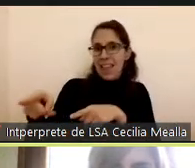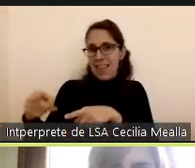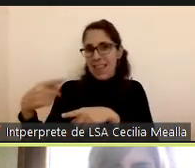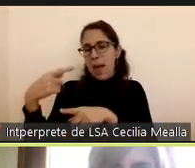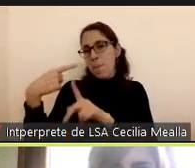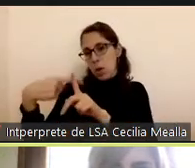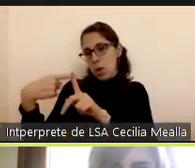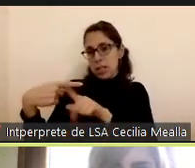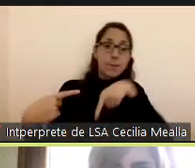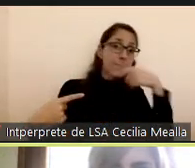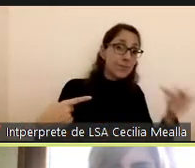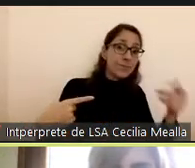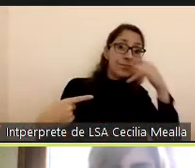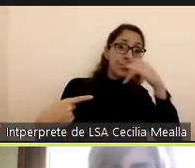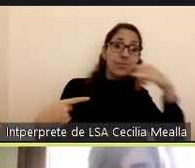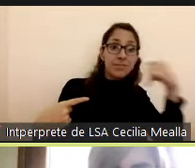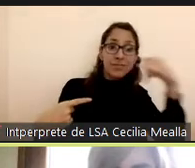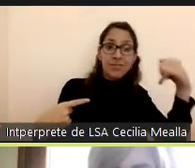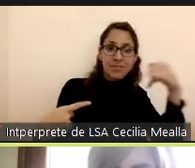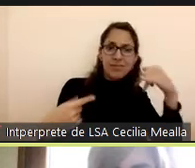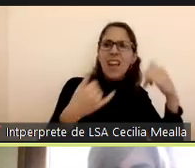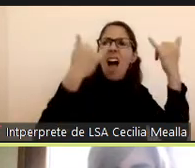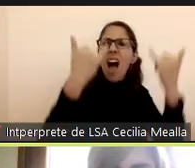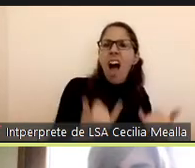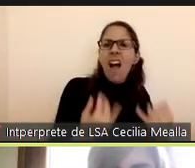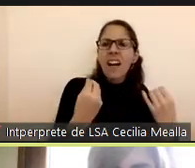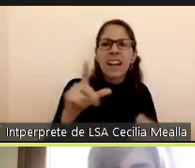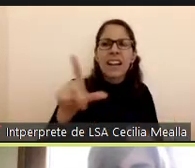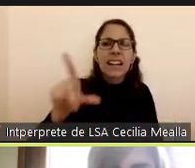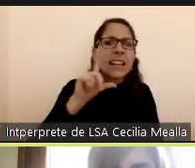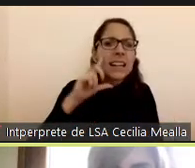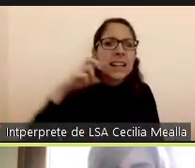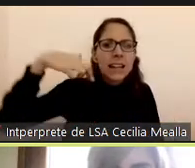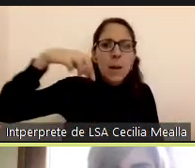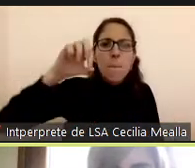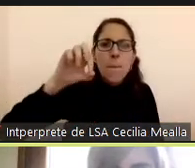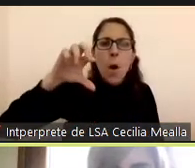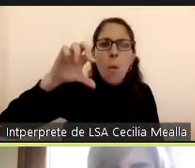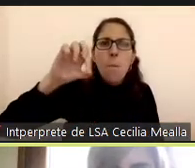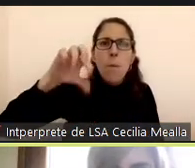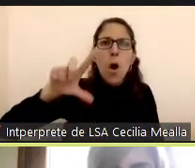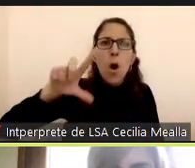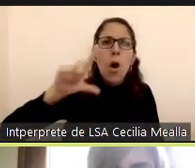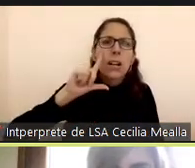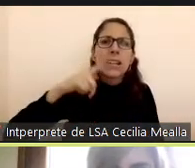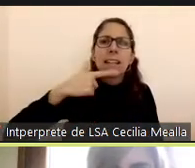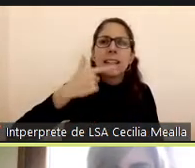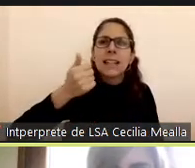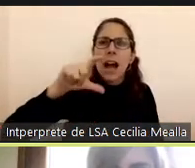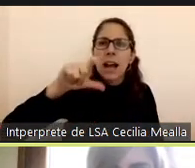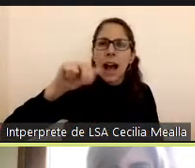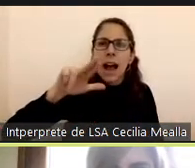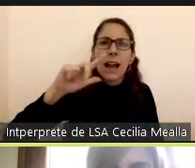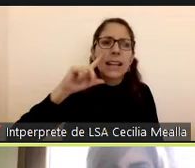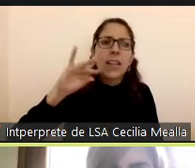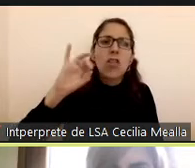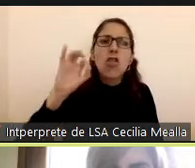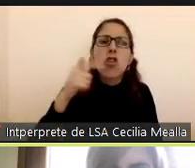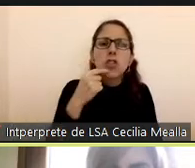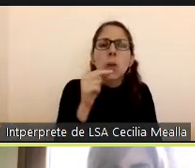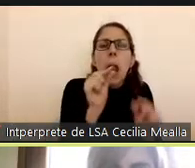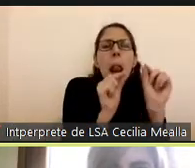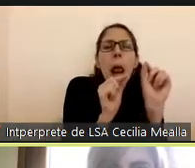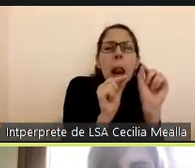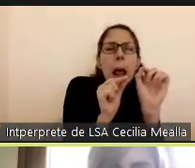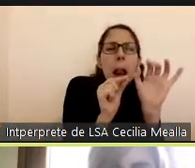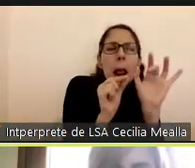hay son los lipopolisacáridos. Ven que acá lo dice chiquito, que serían estos, como estos pelitos más chiquititos.